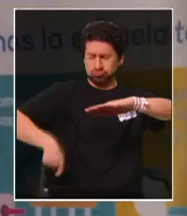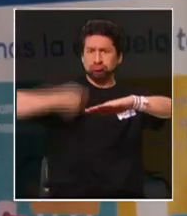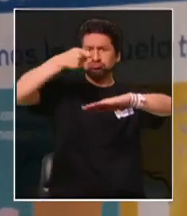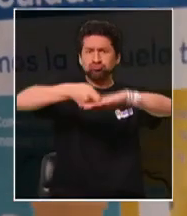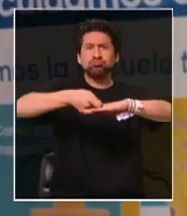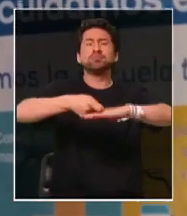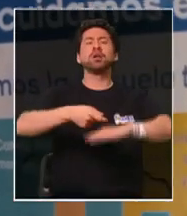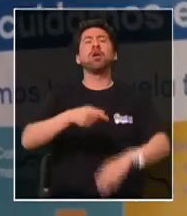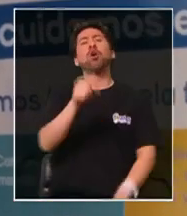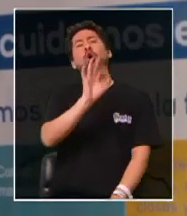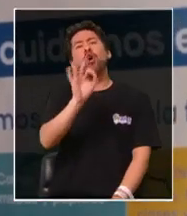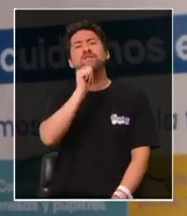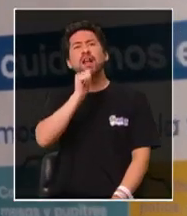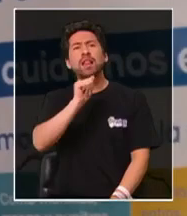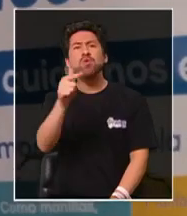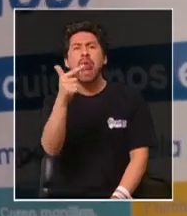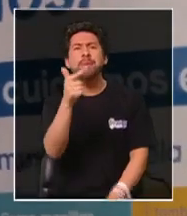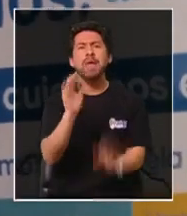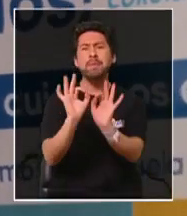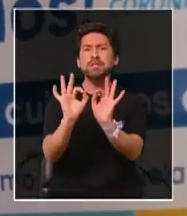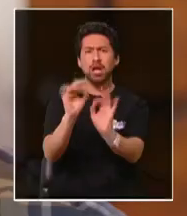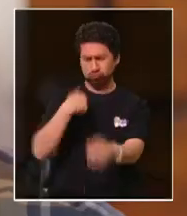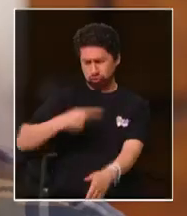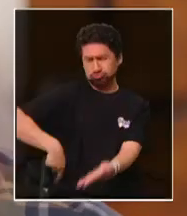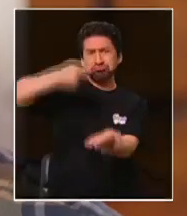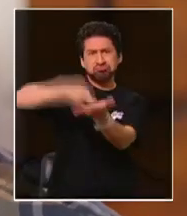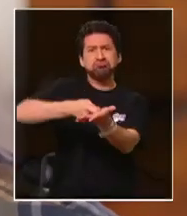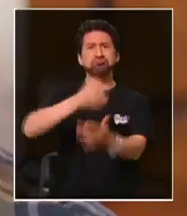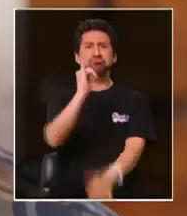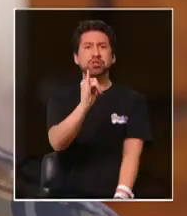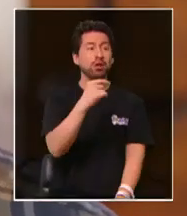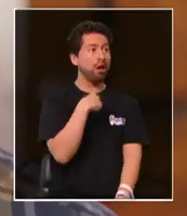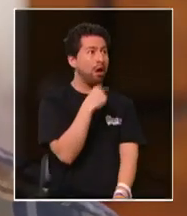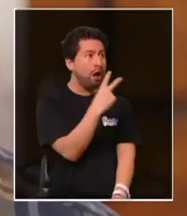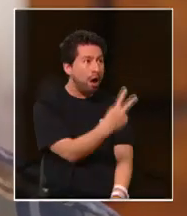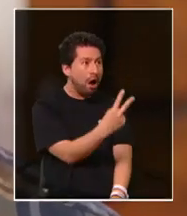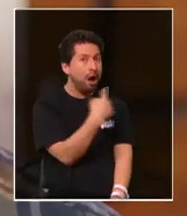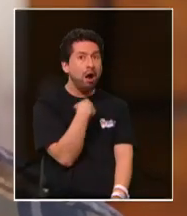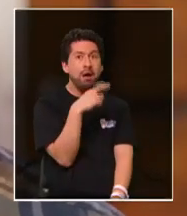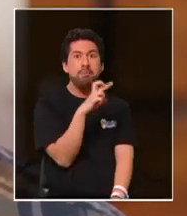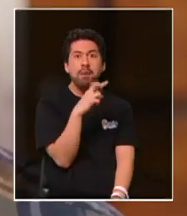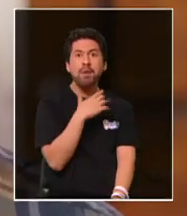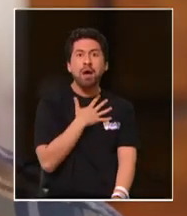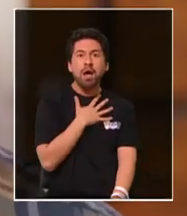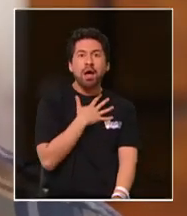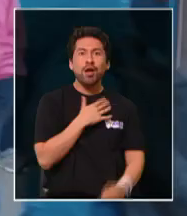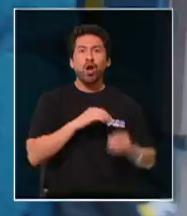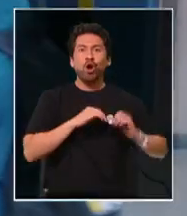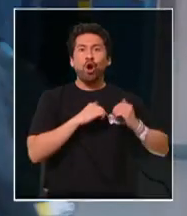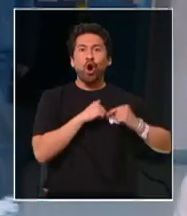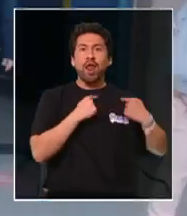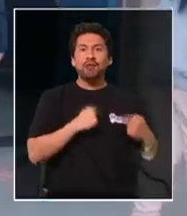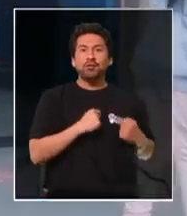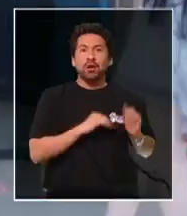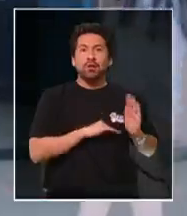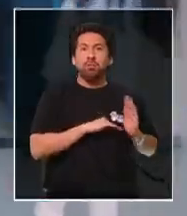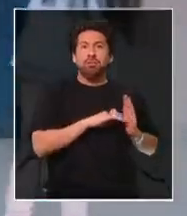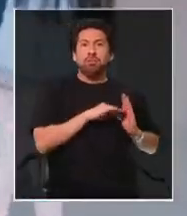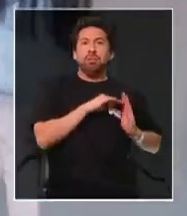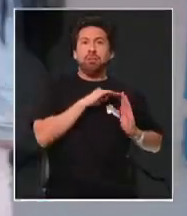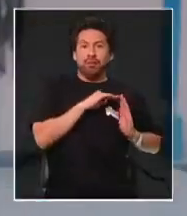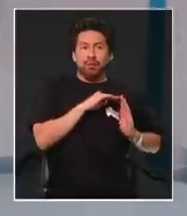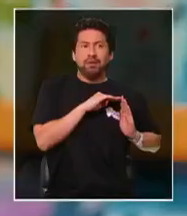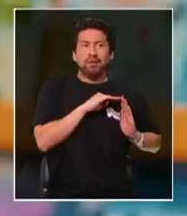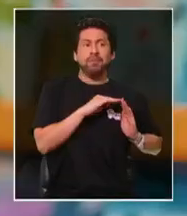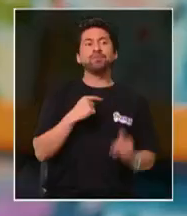tengo que comprarle lápices especiales, lo voy a hacer. Entonces eso como papá me llena el corazón. Me llamo